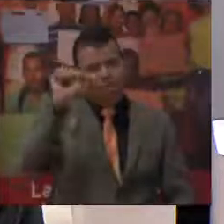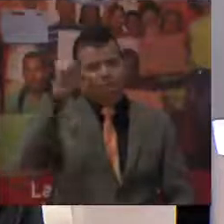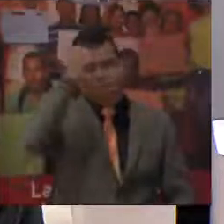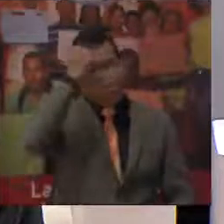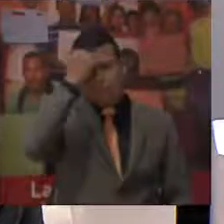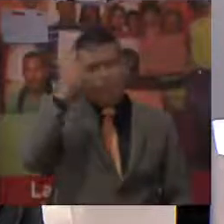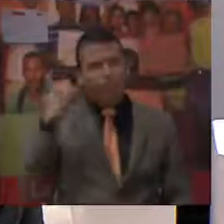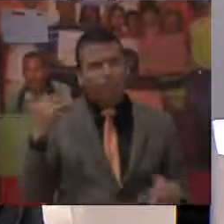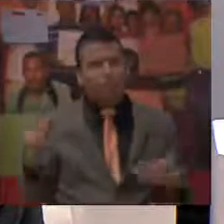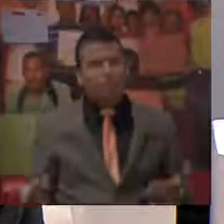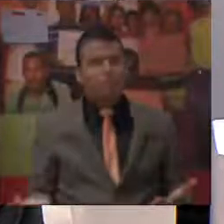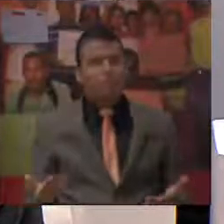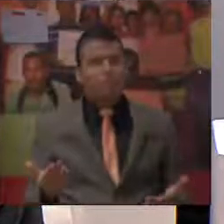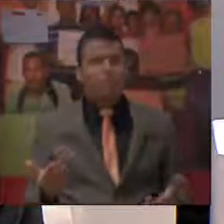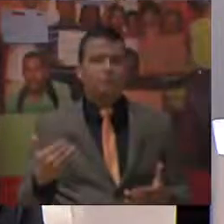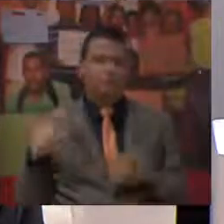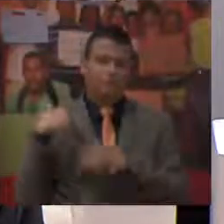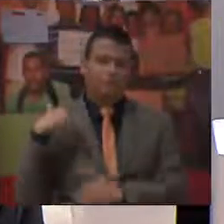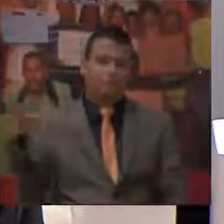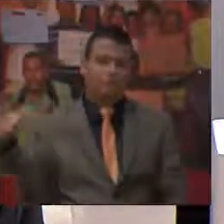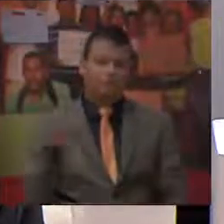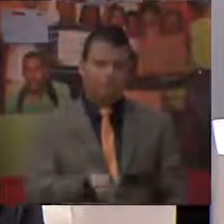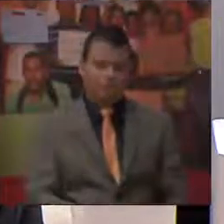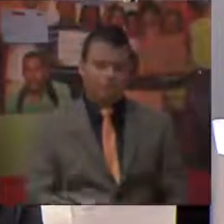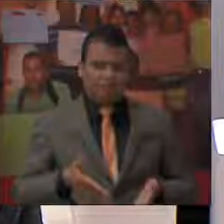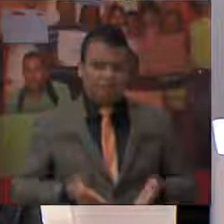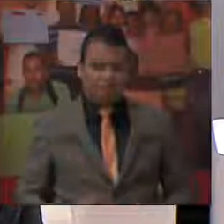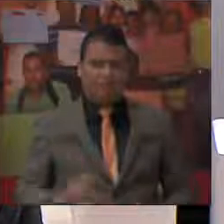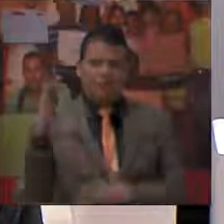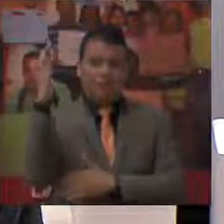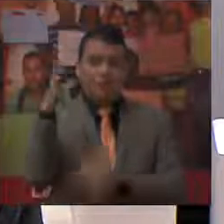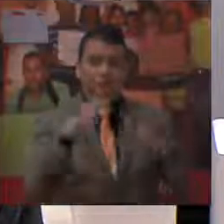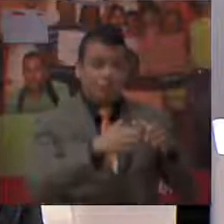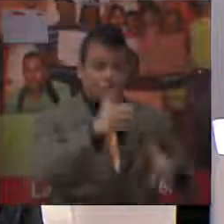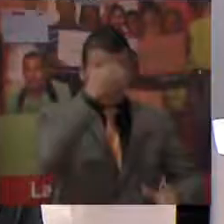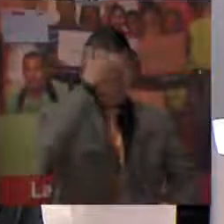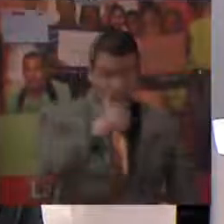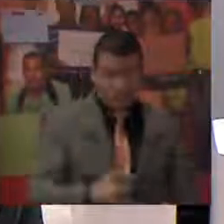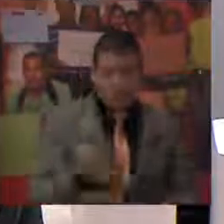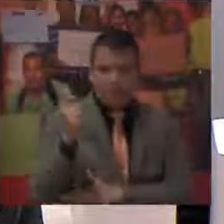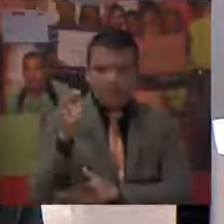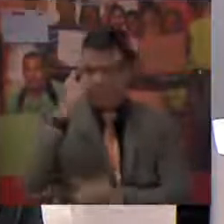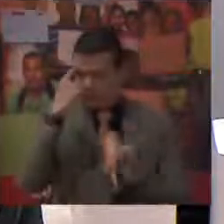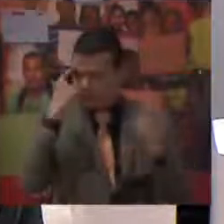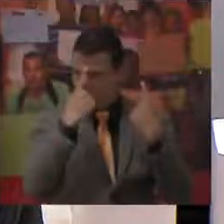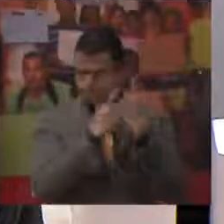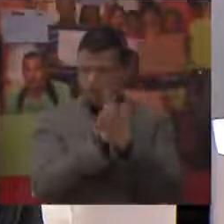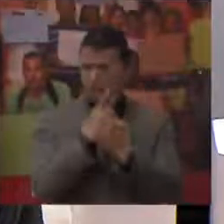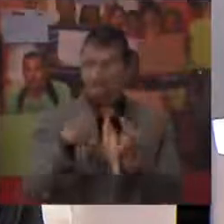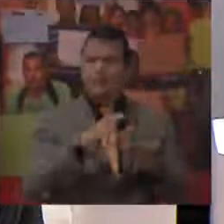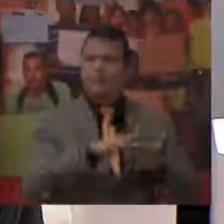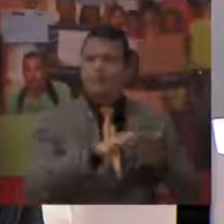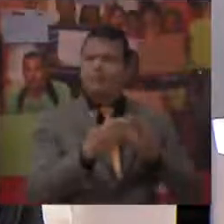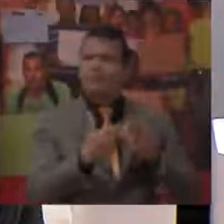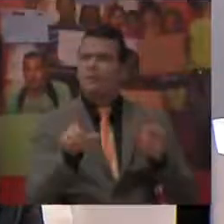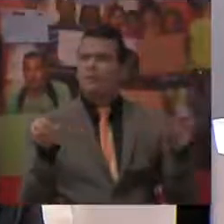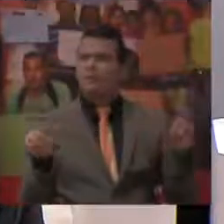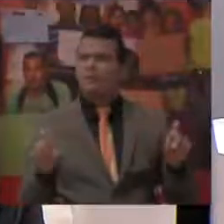Nos obligó a todos los colombianos, y en especial a los juristas, a reflexionar sobre la paz.